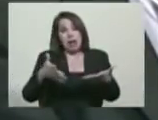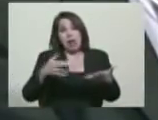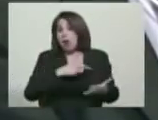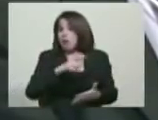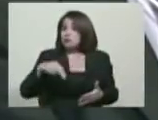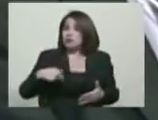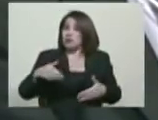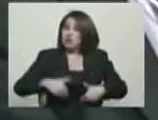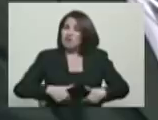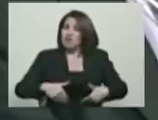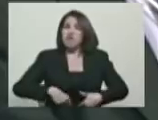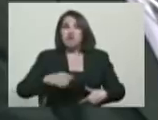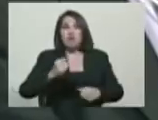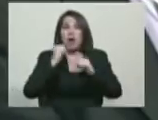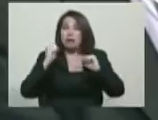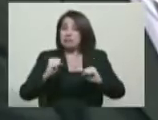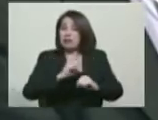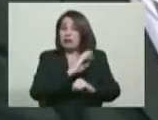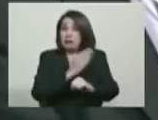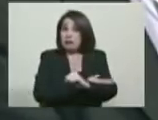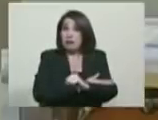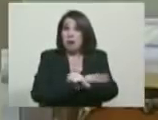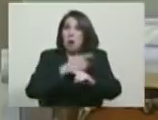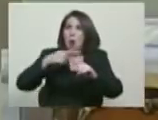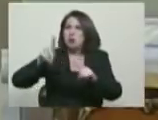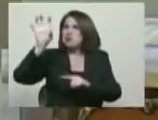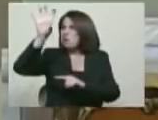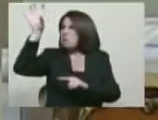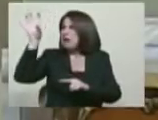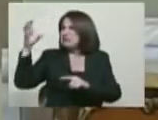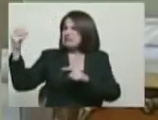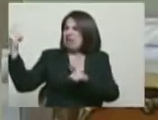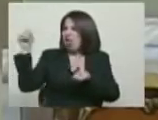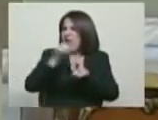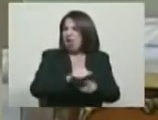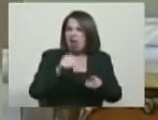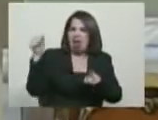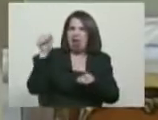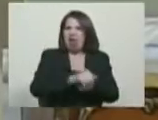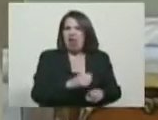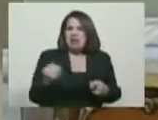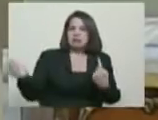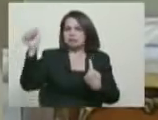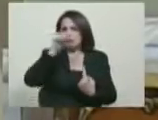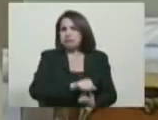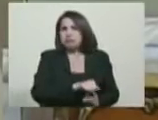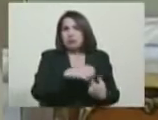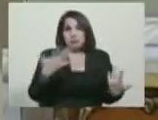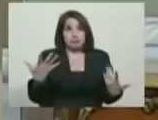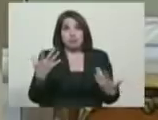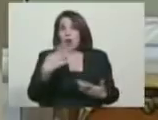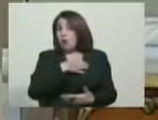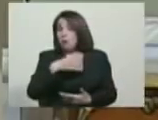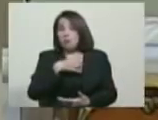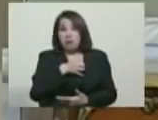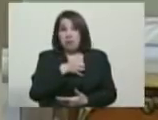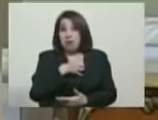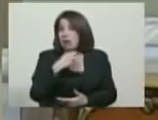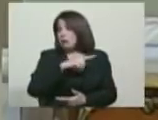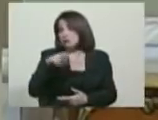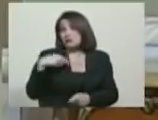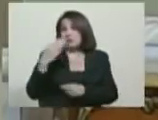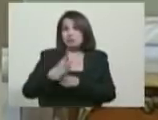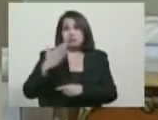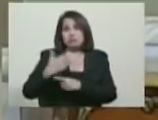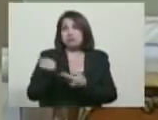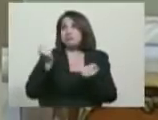Pero si alguien nos quiere, no nos ha traído ni una persona aquí donde estamos trabajando. Por eso, ahora mismo,